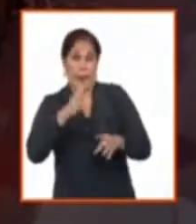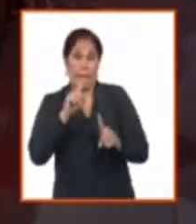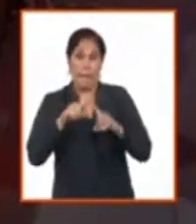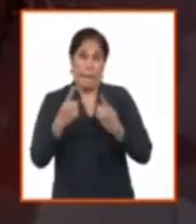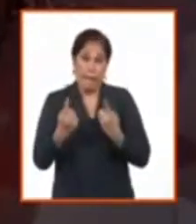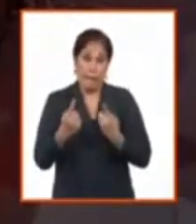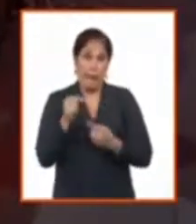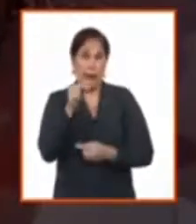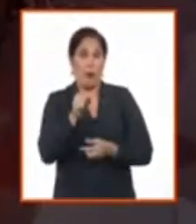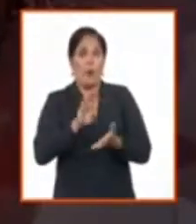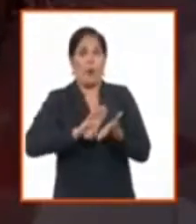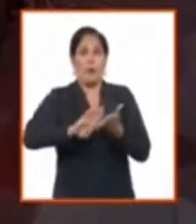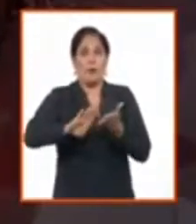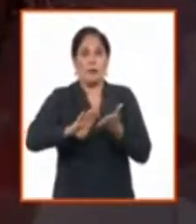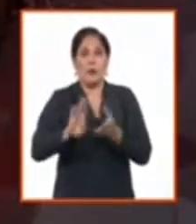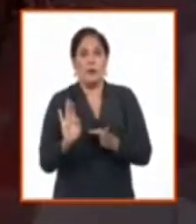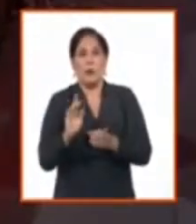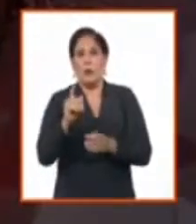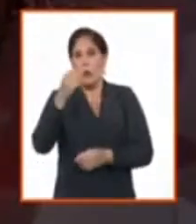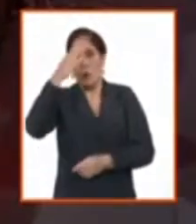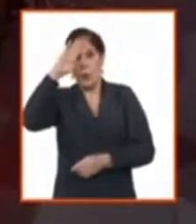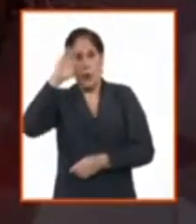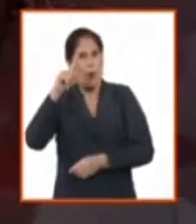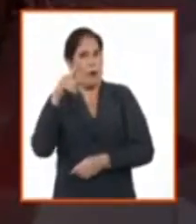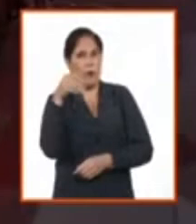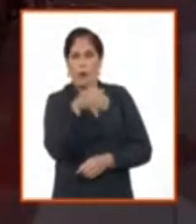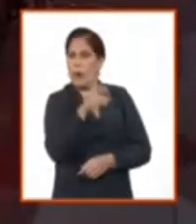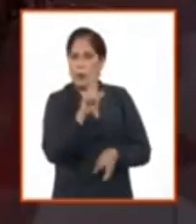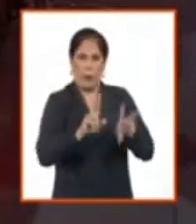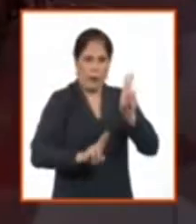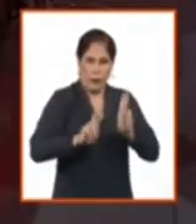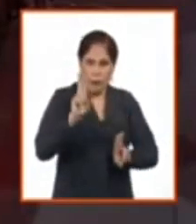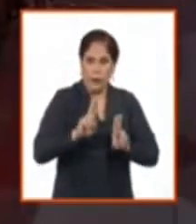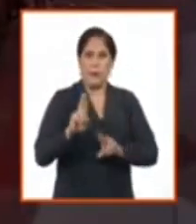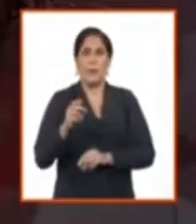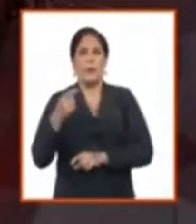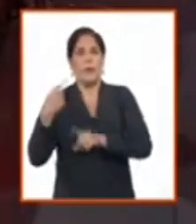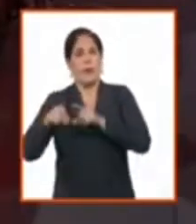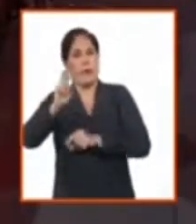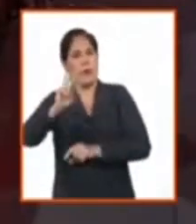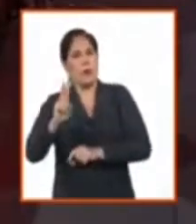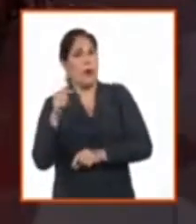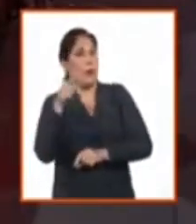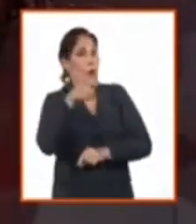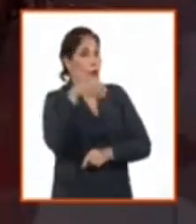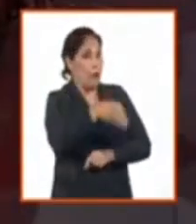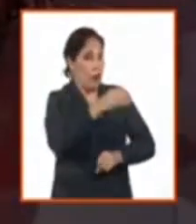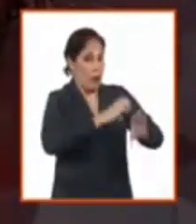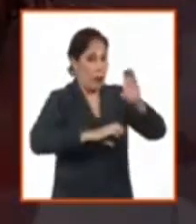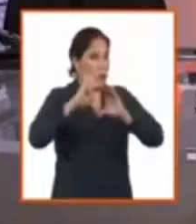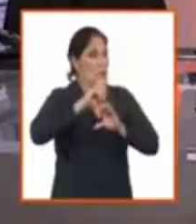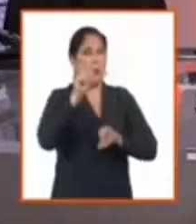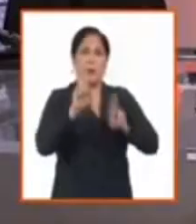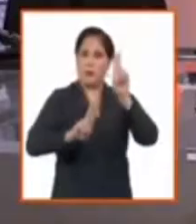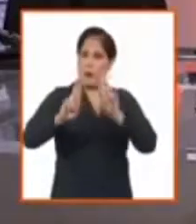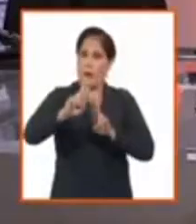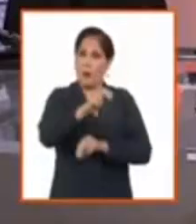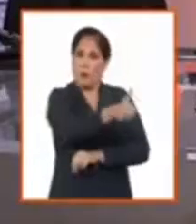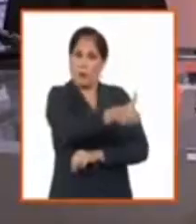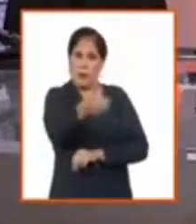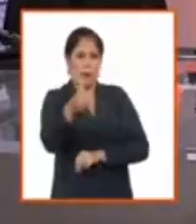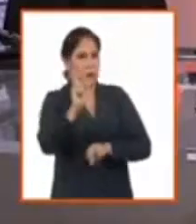todo un rechazo mucho a las exclusiones más allá incluso de la condena al bloqueo que fue parte importante de lo